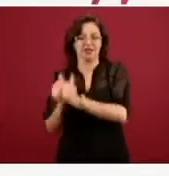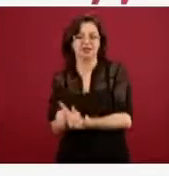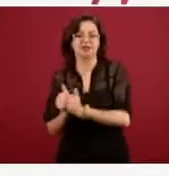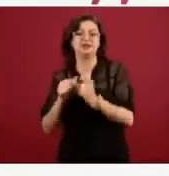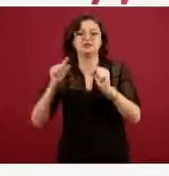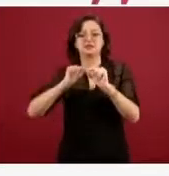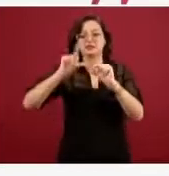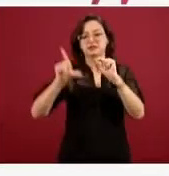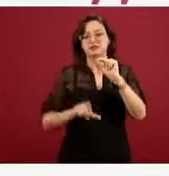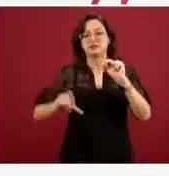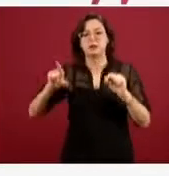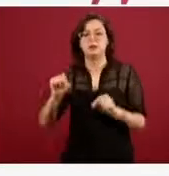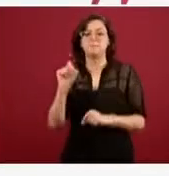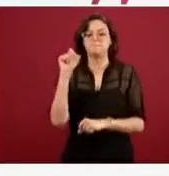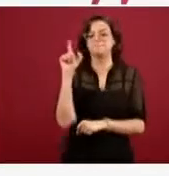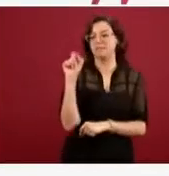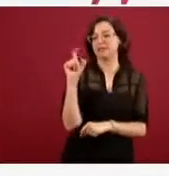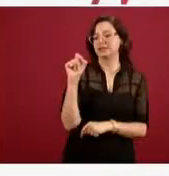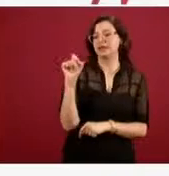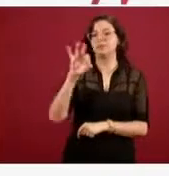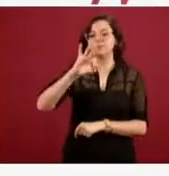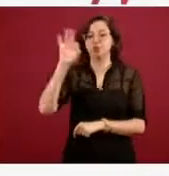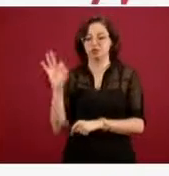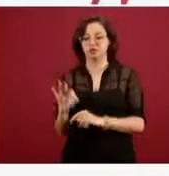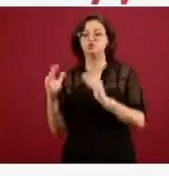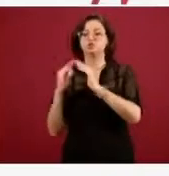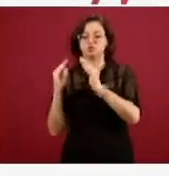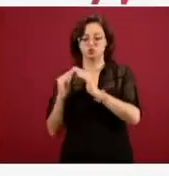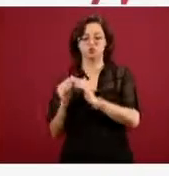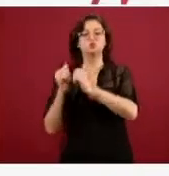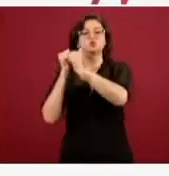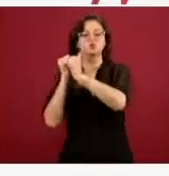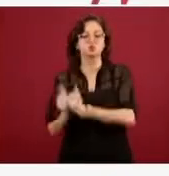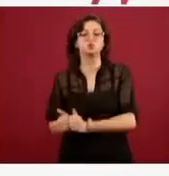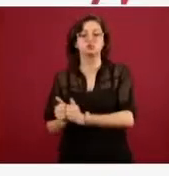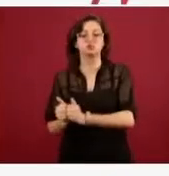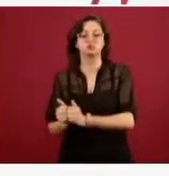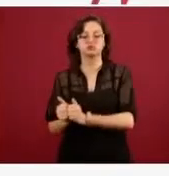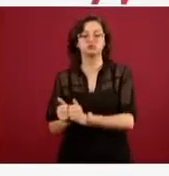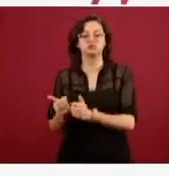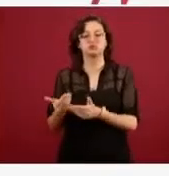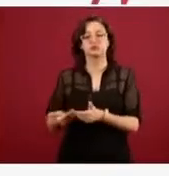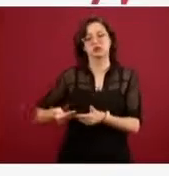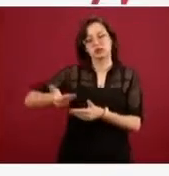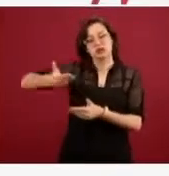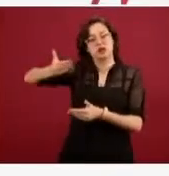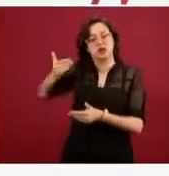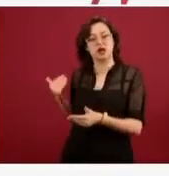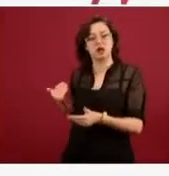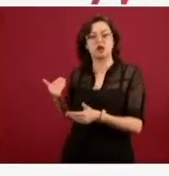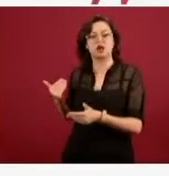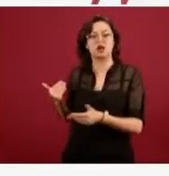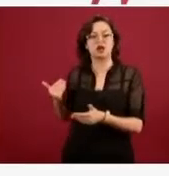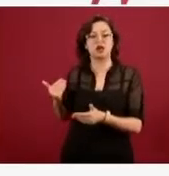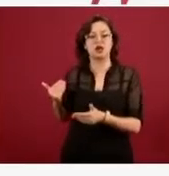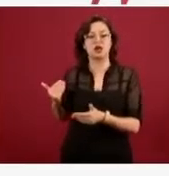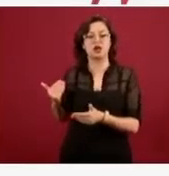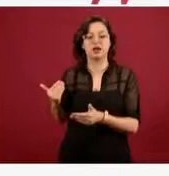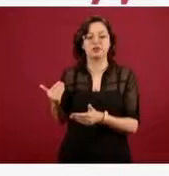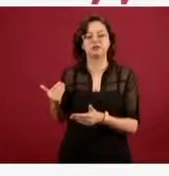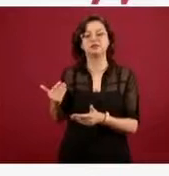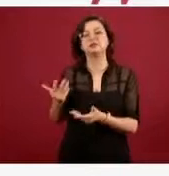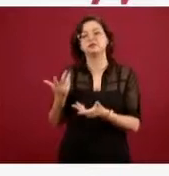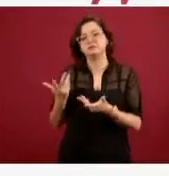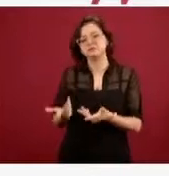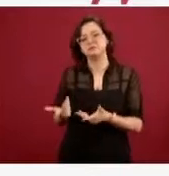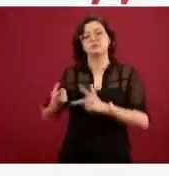Nacionalmente hemos estado un 20% más en casa que lo que estuvimos en la línea base, que